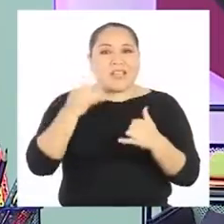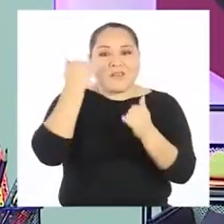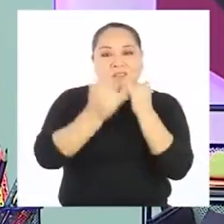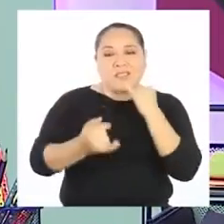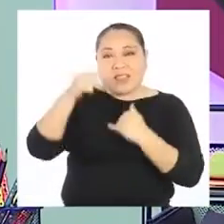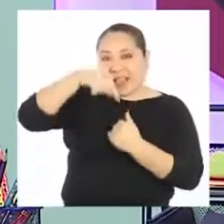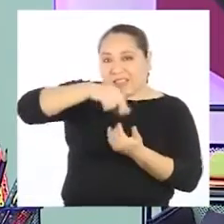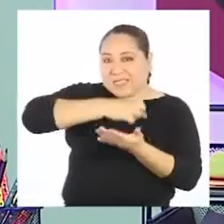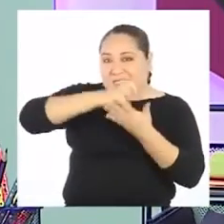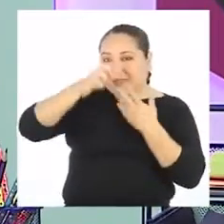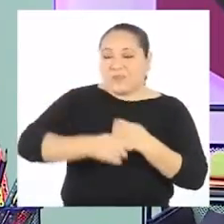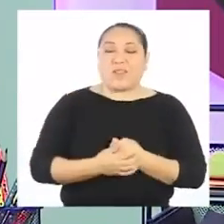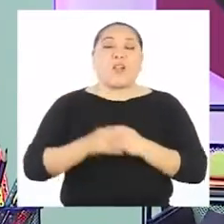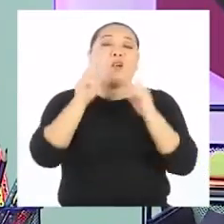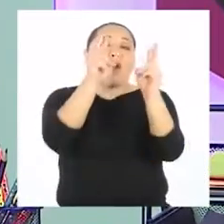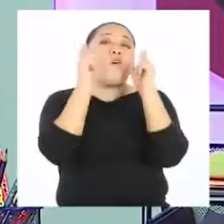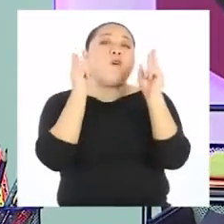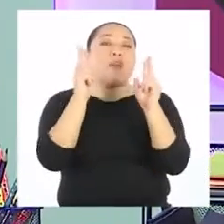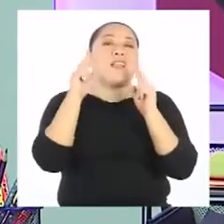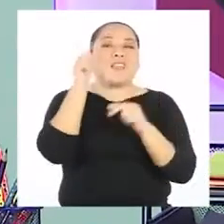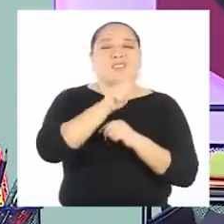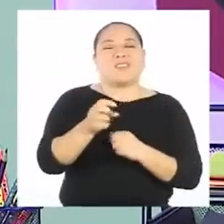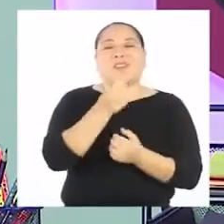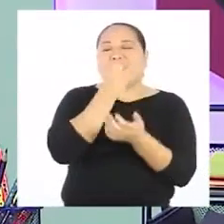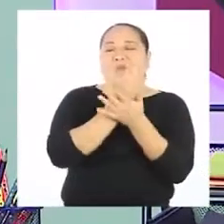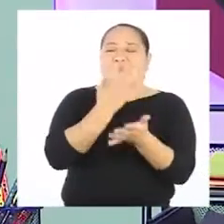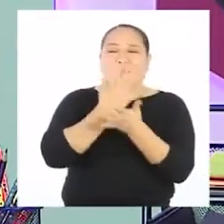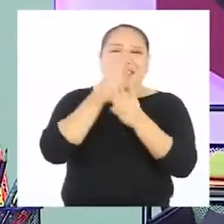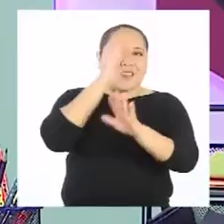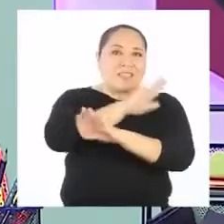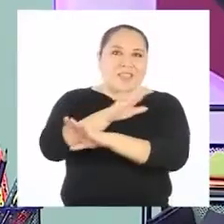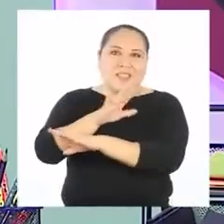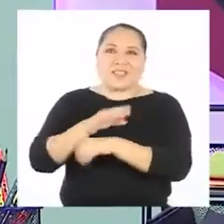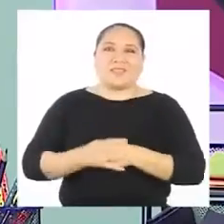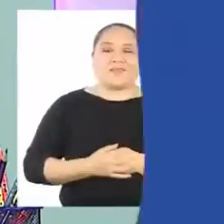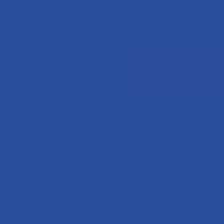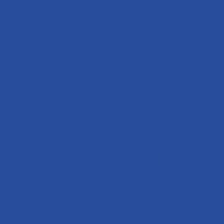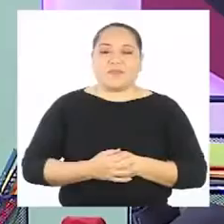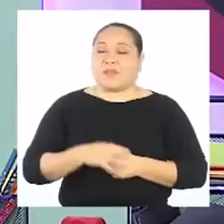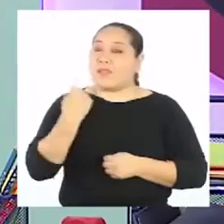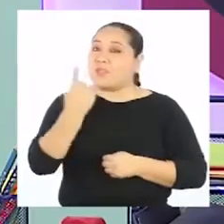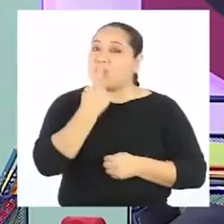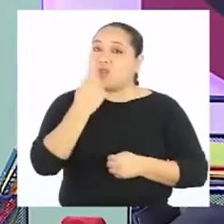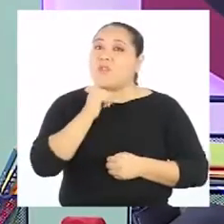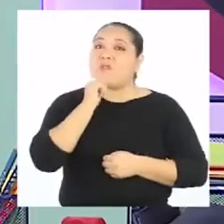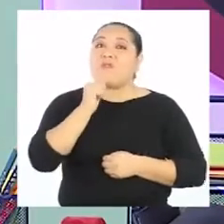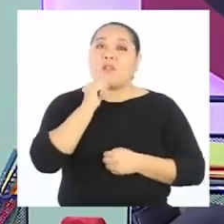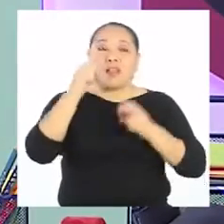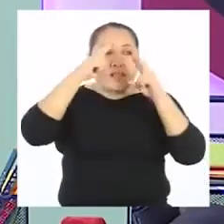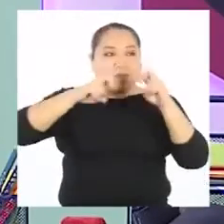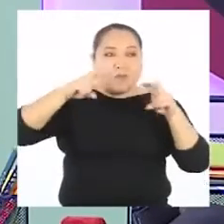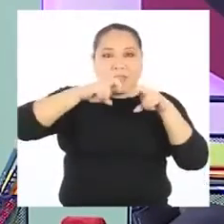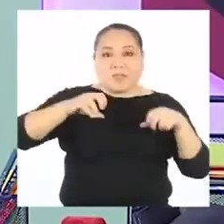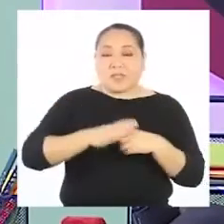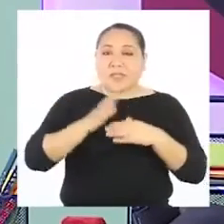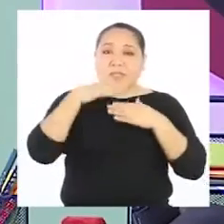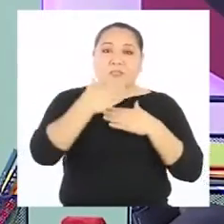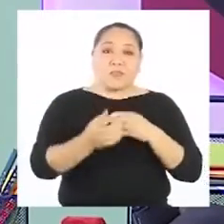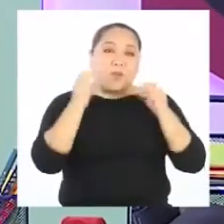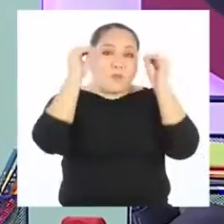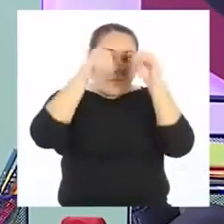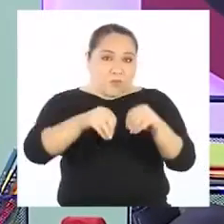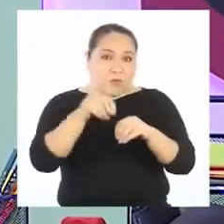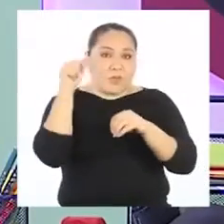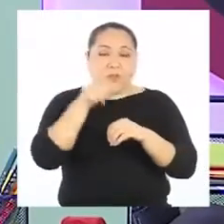Ya hemos llegado al final del programa. Espero que tengan una buena tarde. Solo hace falta investigar